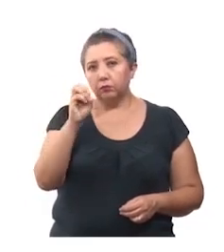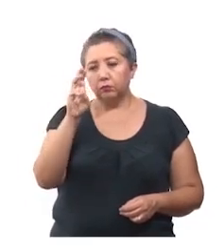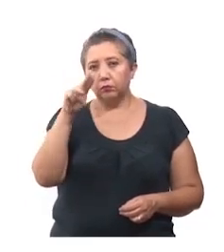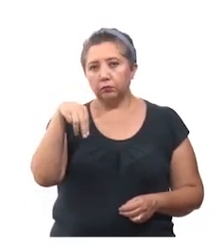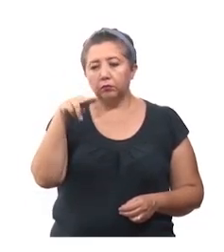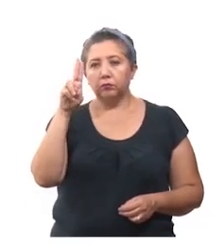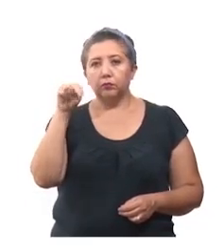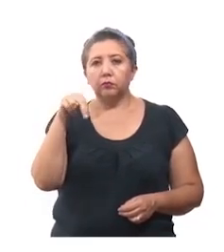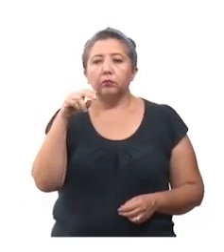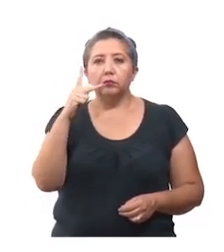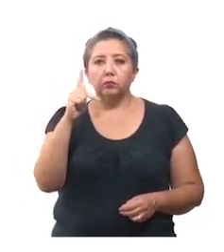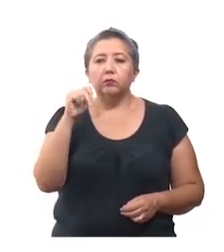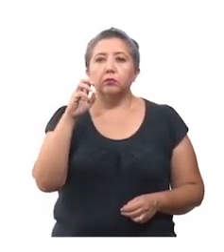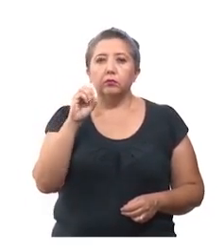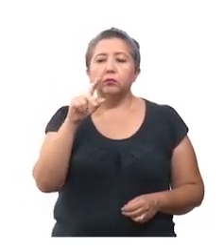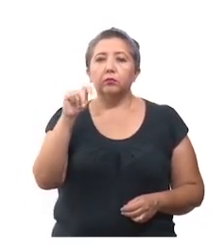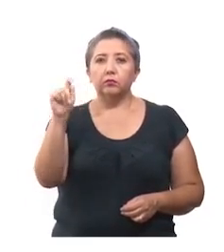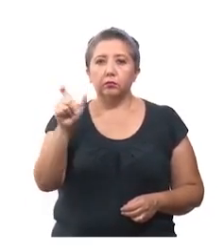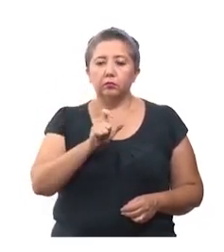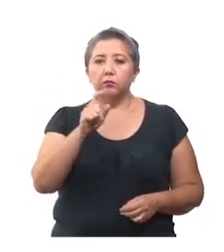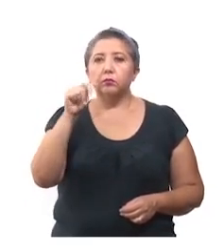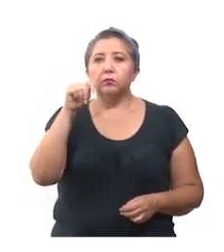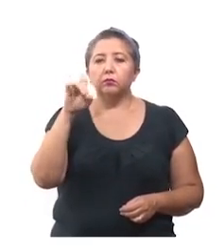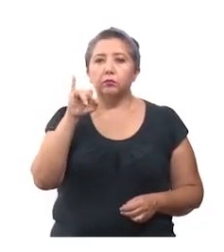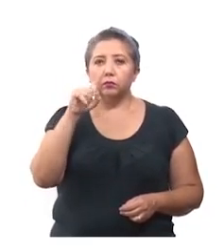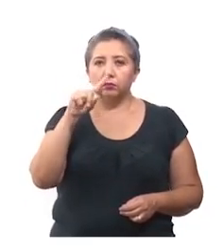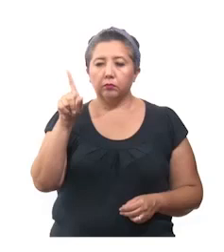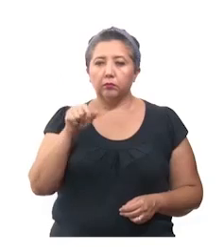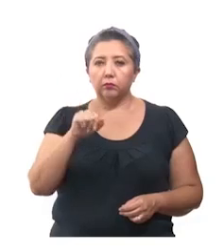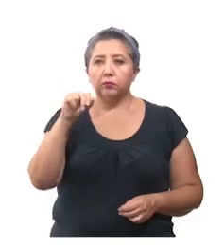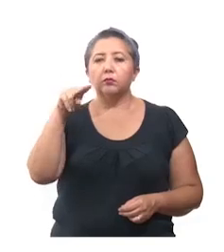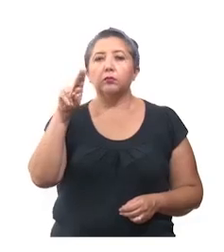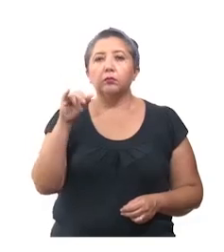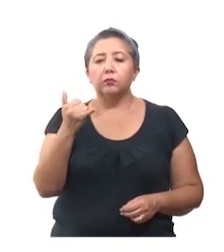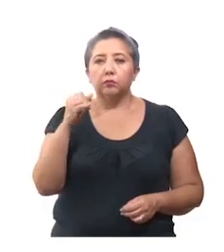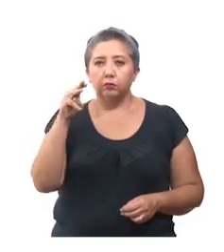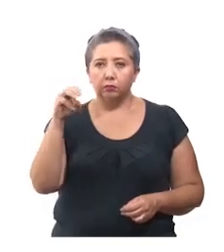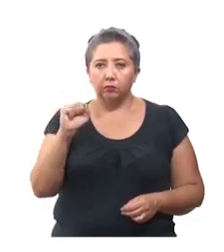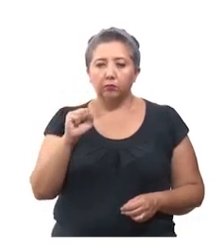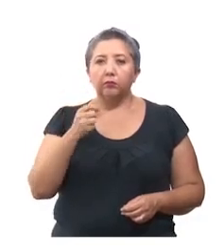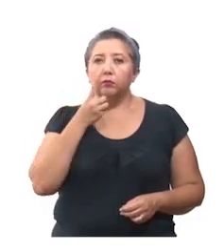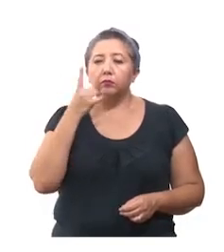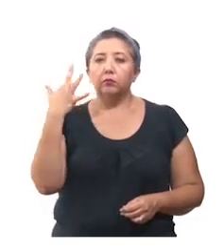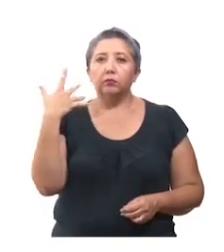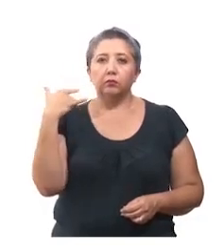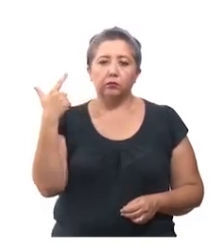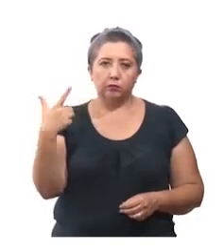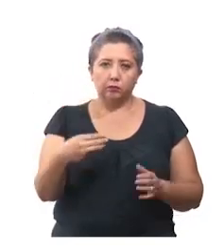Opichén, Oxcuscap, Peto, Tecash, Tetis, Guayma, Yobaín y Tequit. De los